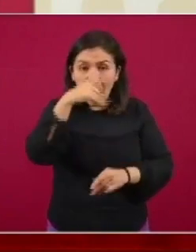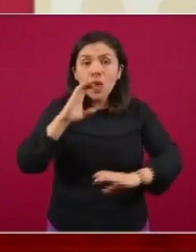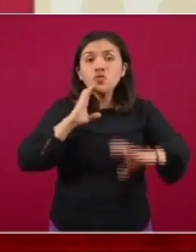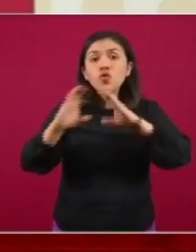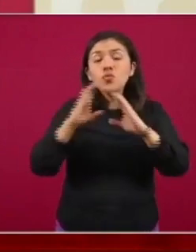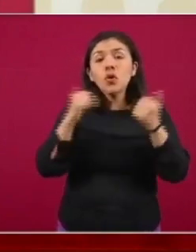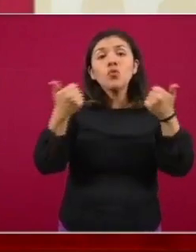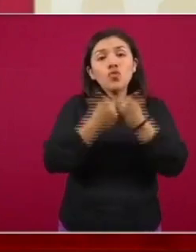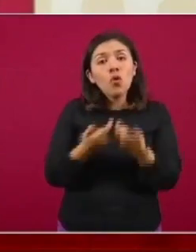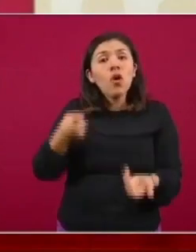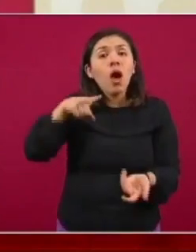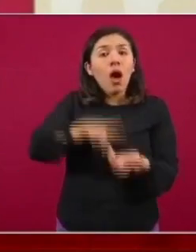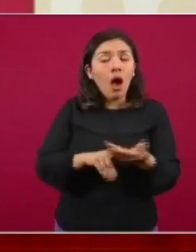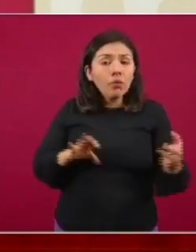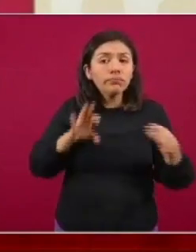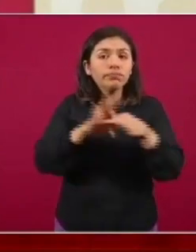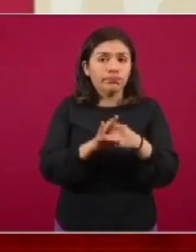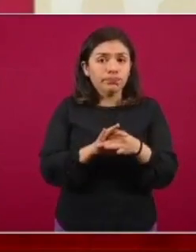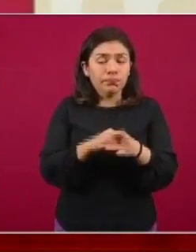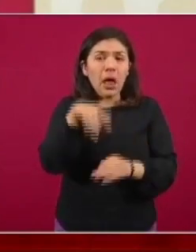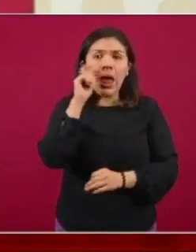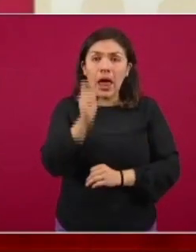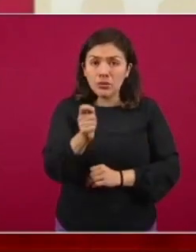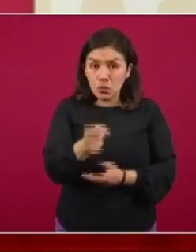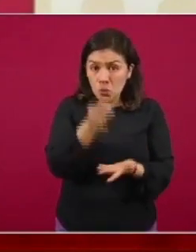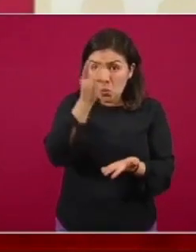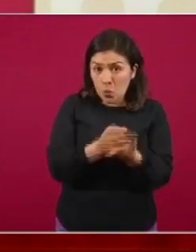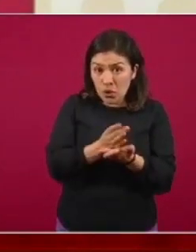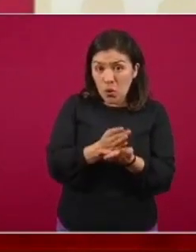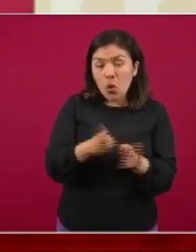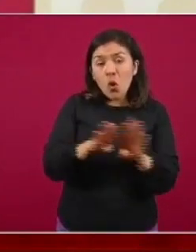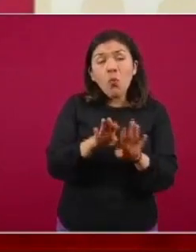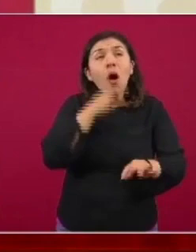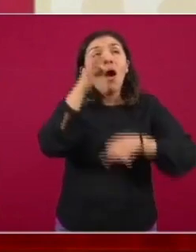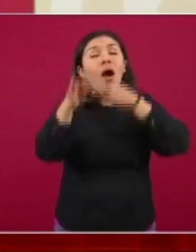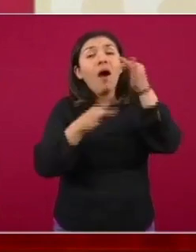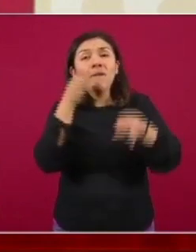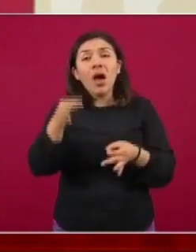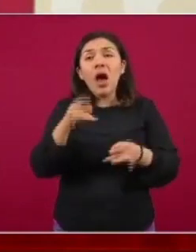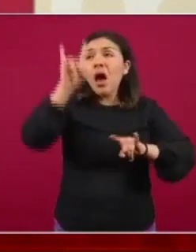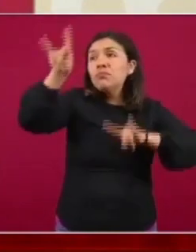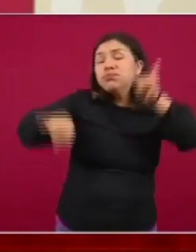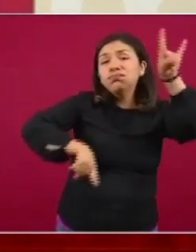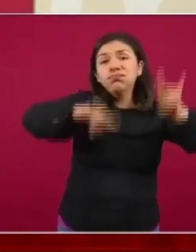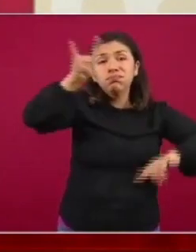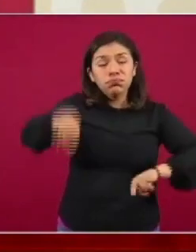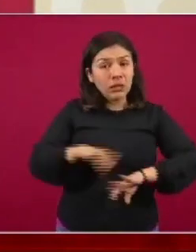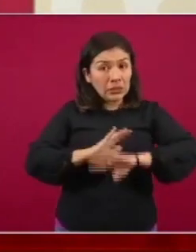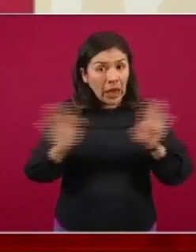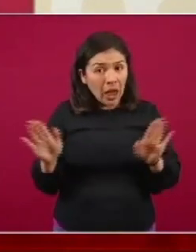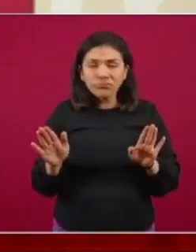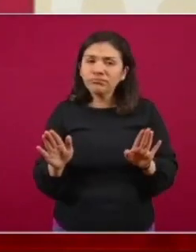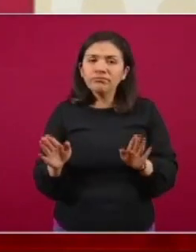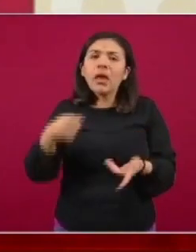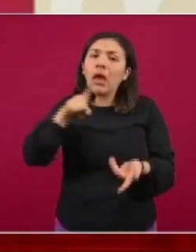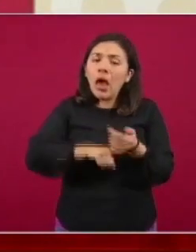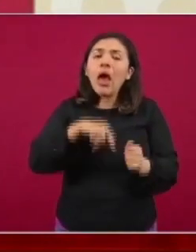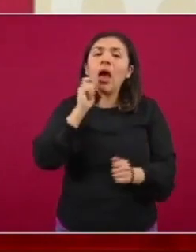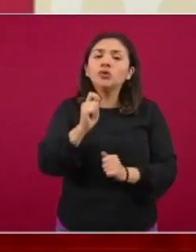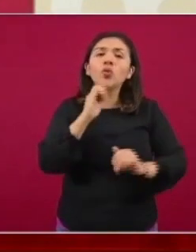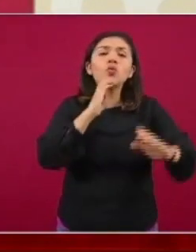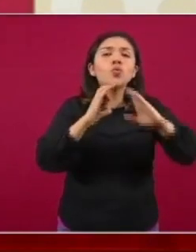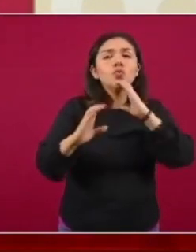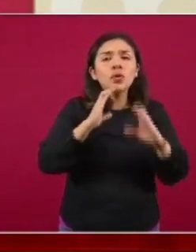que ir acompañado, ¿no? Y no es solamente una campaña más, ¿no? Porque sí, es una estrategia de comunicación que